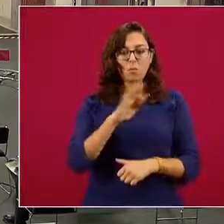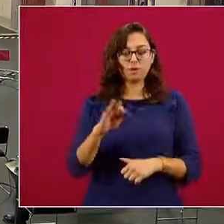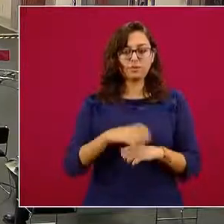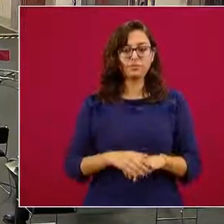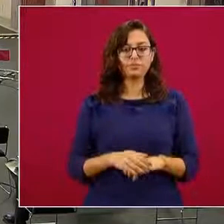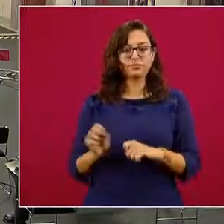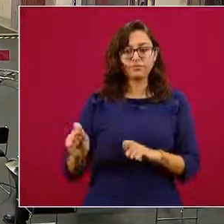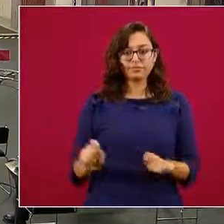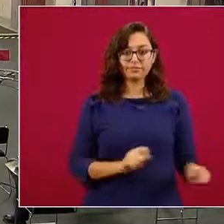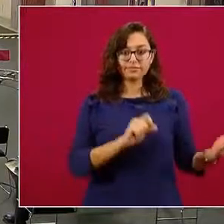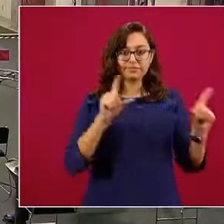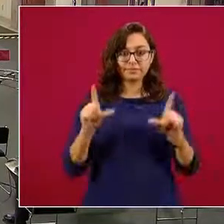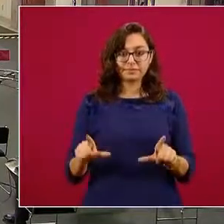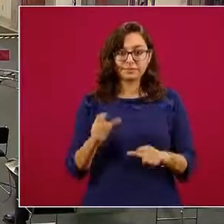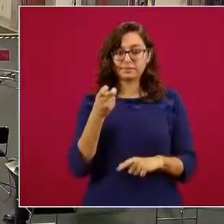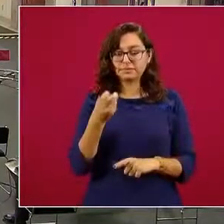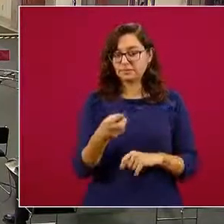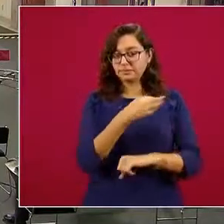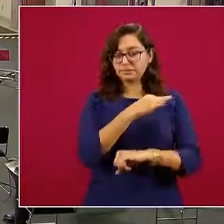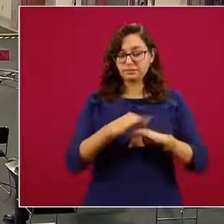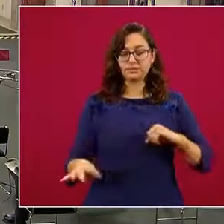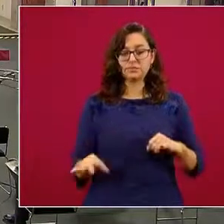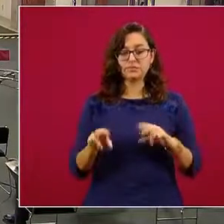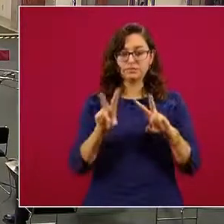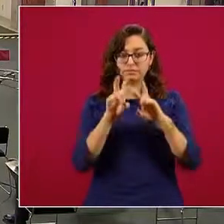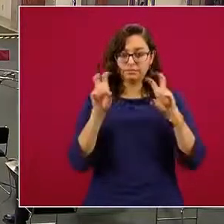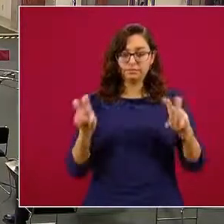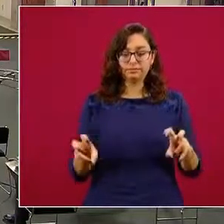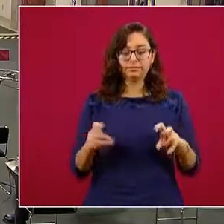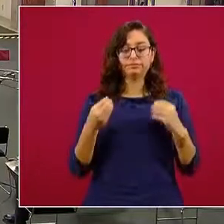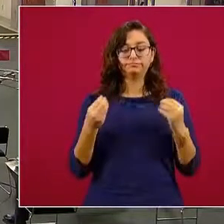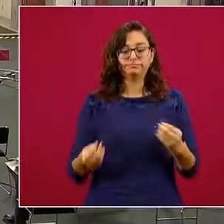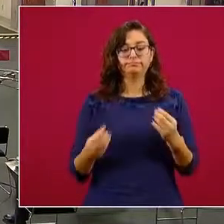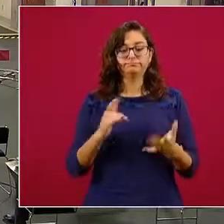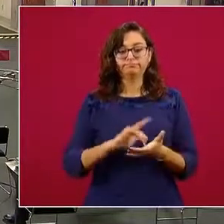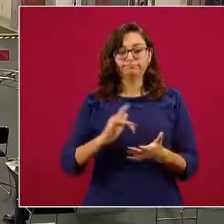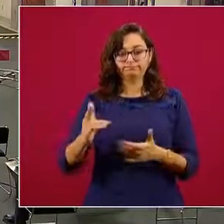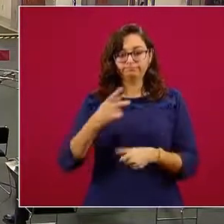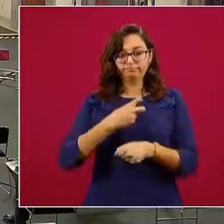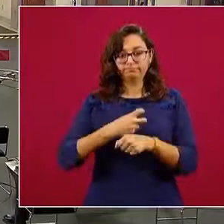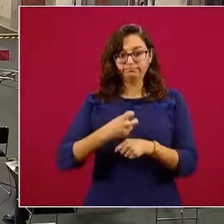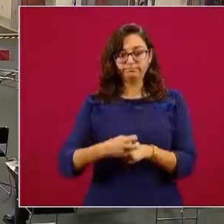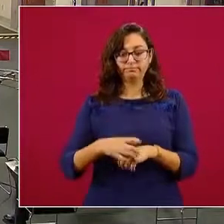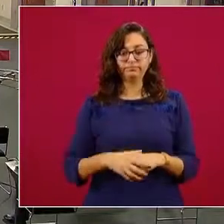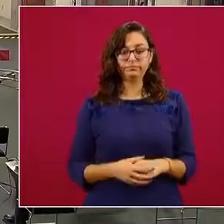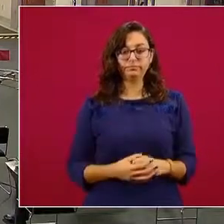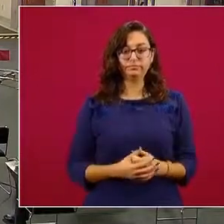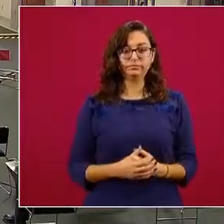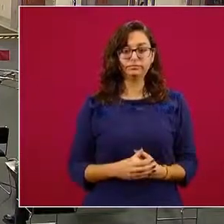siguiente, con esto termino y agradezco mucho la invitación.